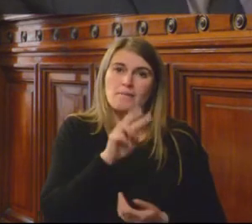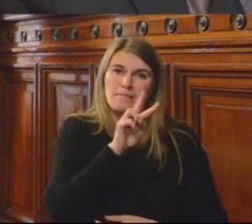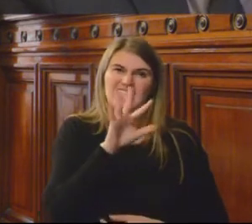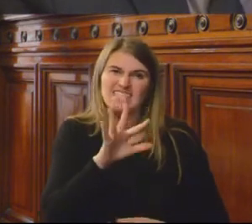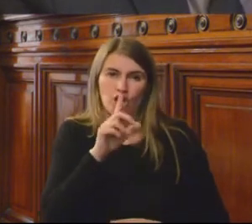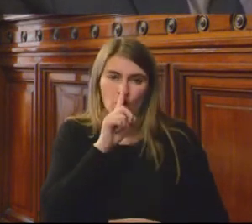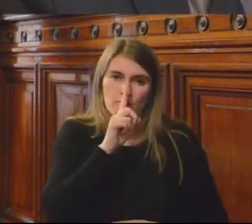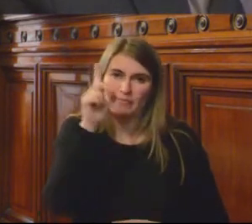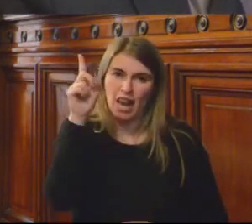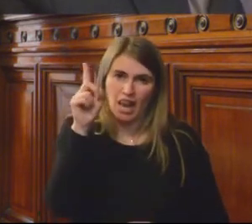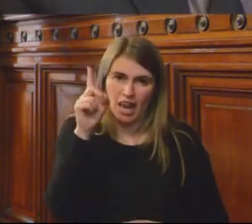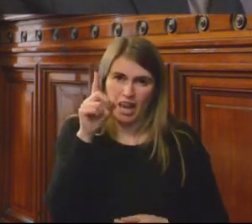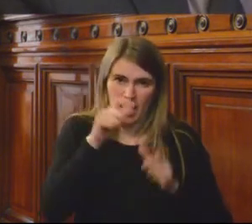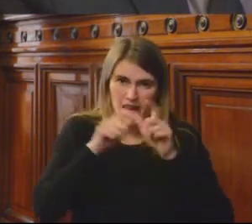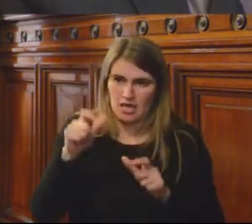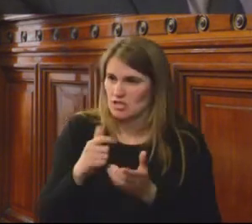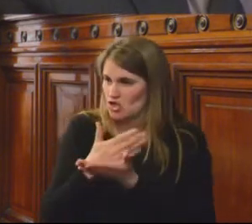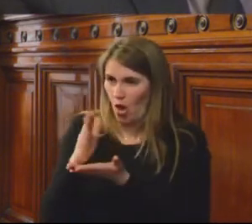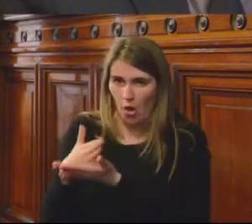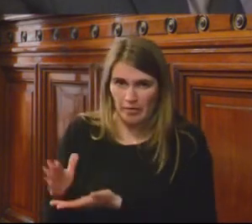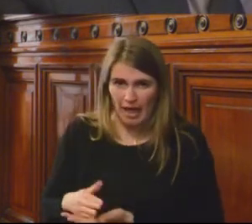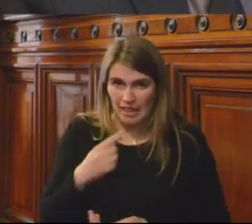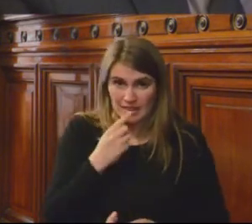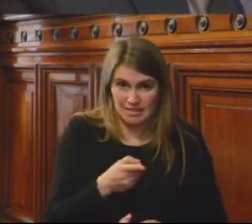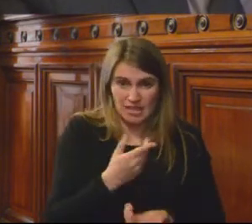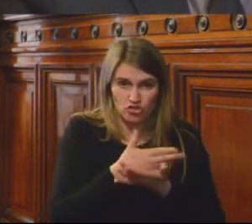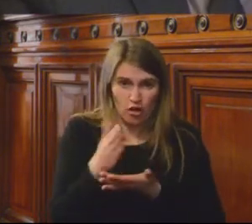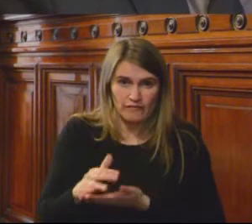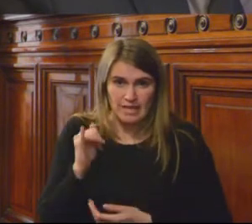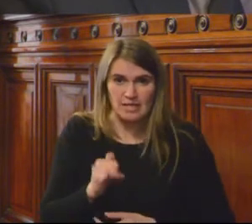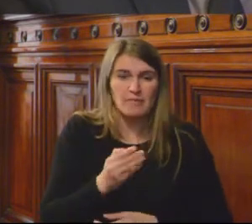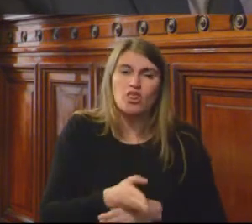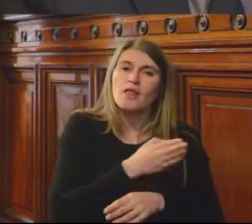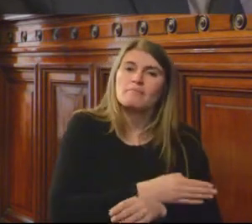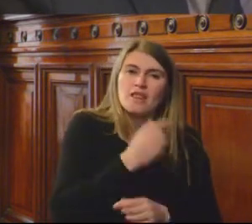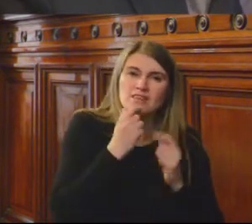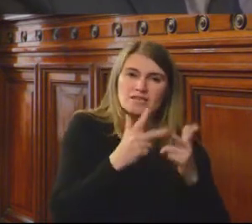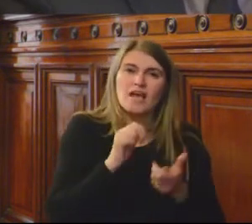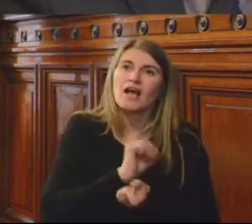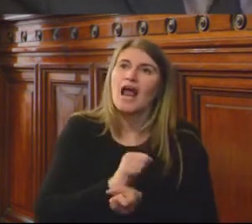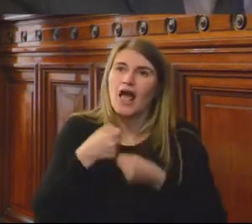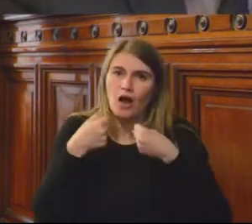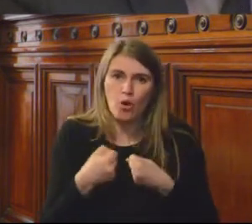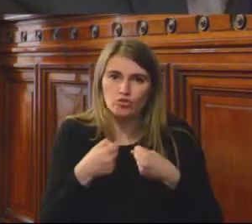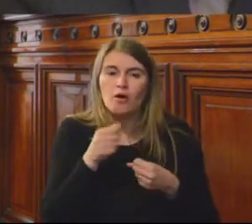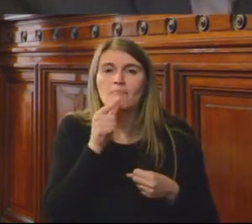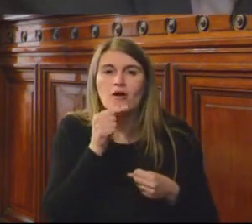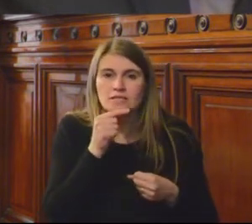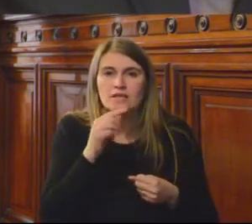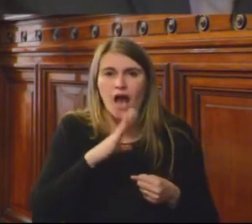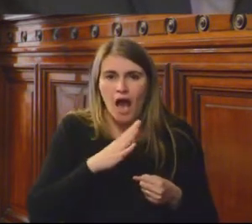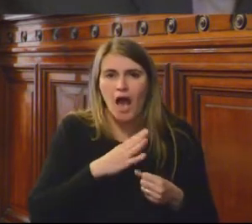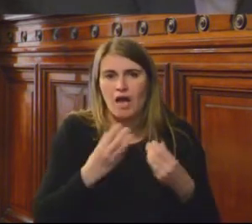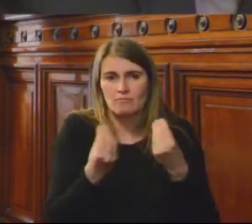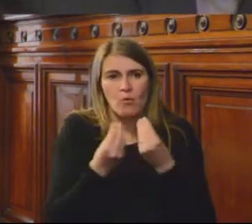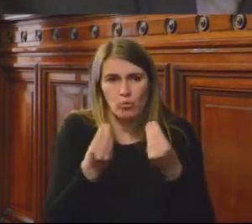cupos de sobra entre los recintos carcelarios, pero reconocen hace un rato que en los calabozos policiales hay